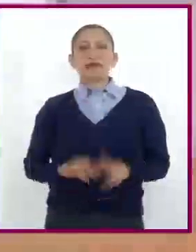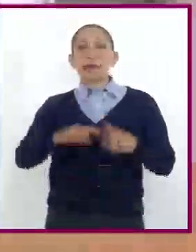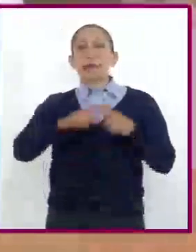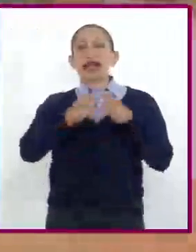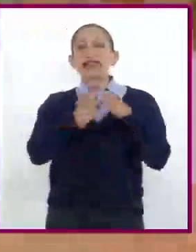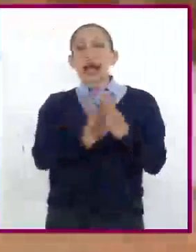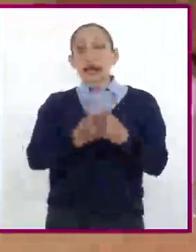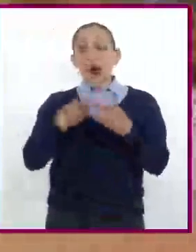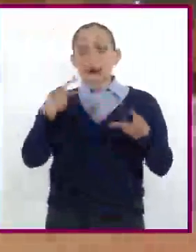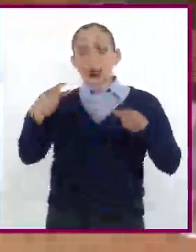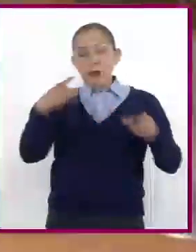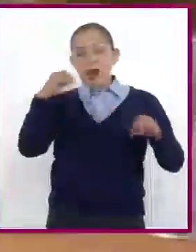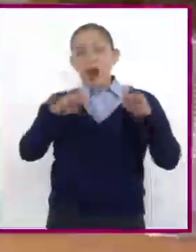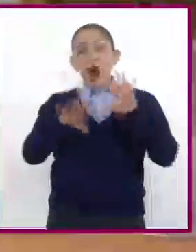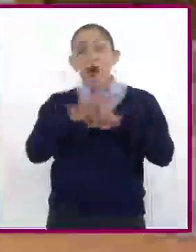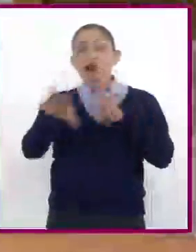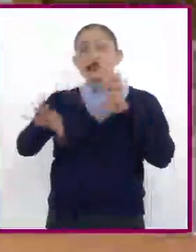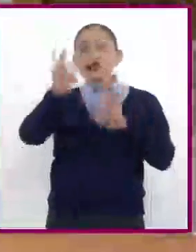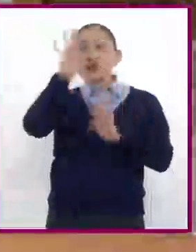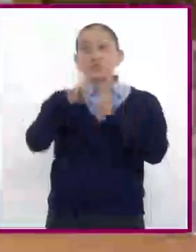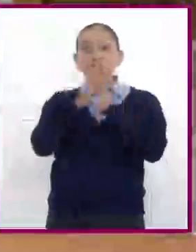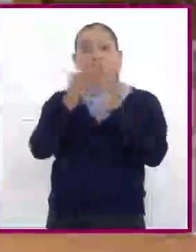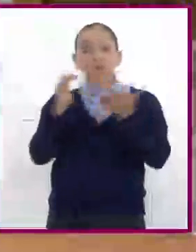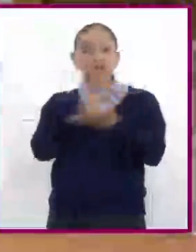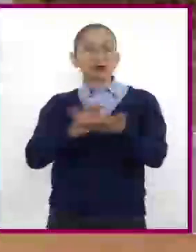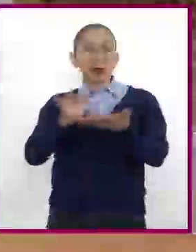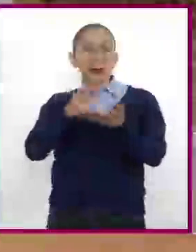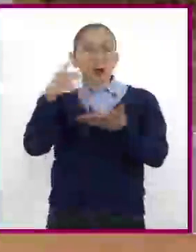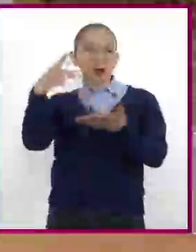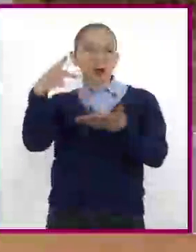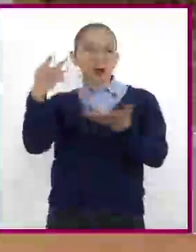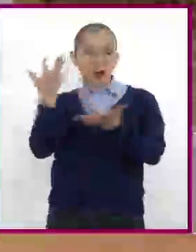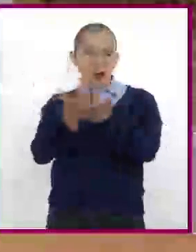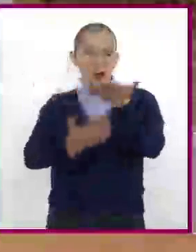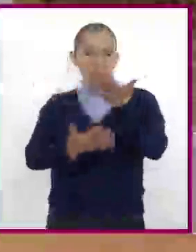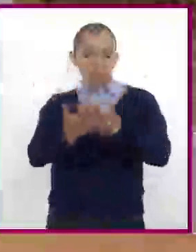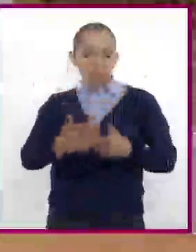Iniciemos la receta de cómo seleccionar un texto literario para su lectura.